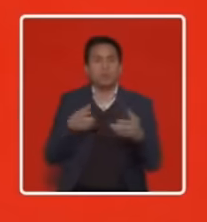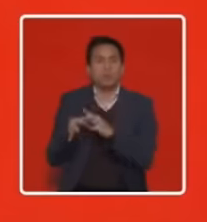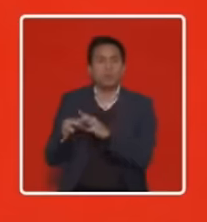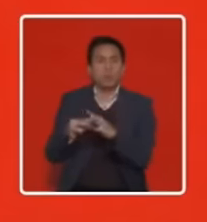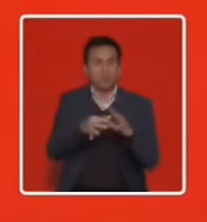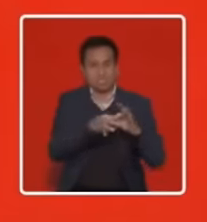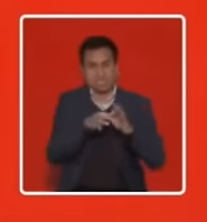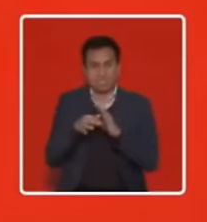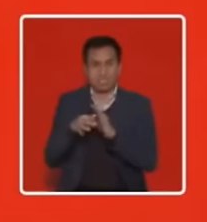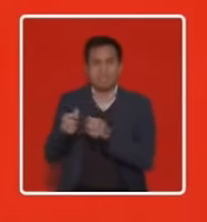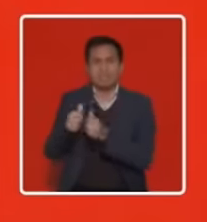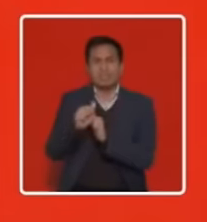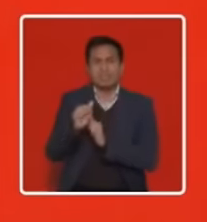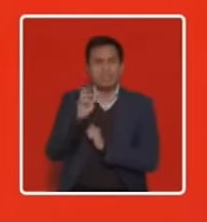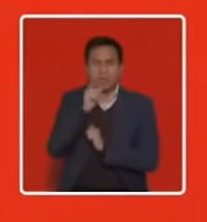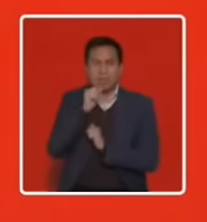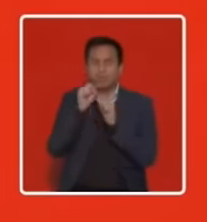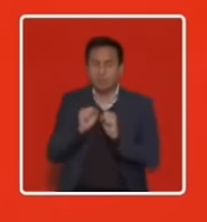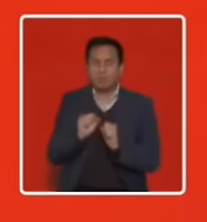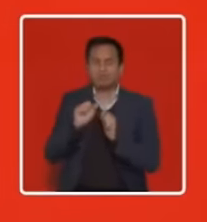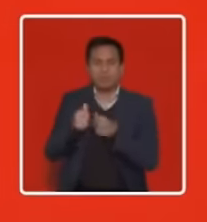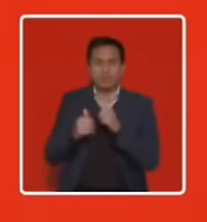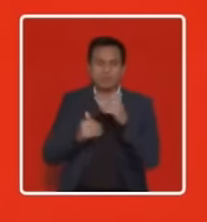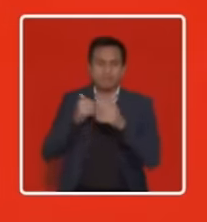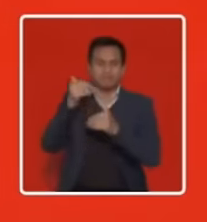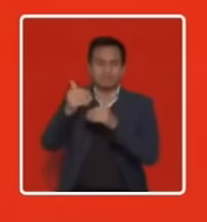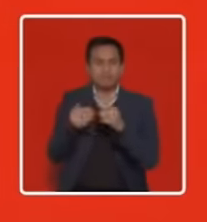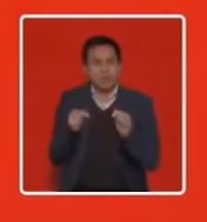unen, no hay desafíos que no podamos superar.